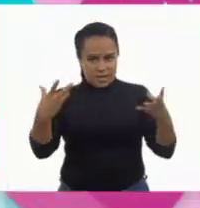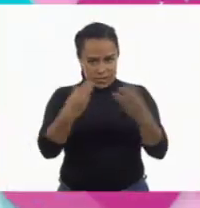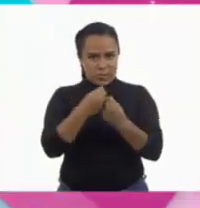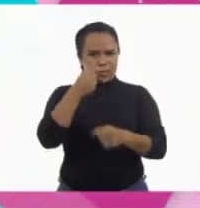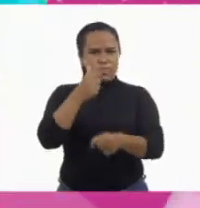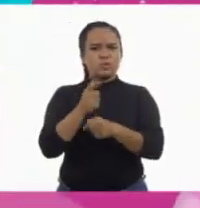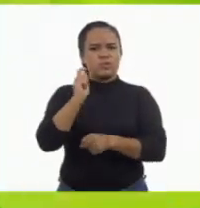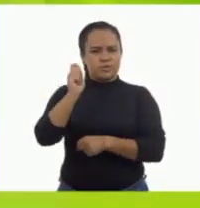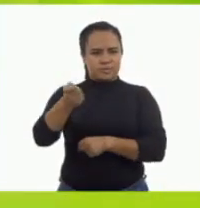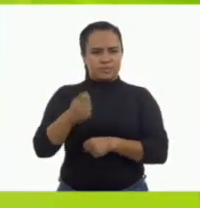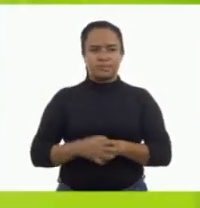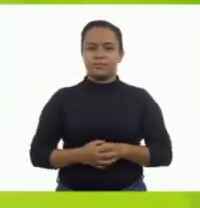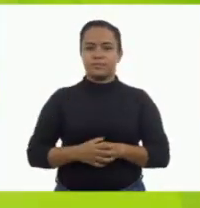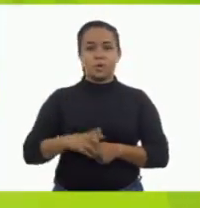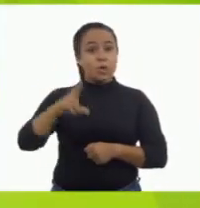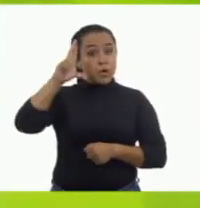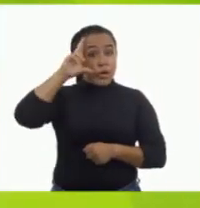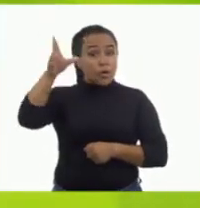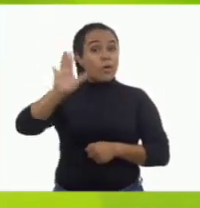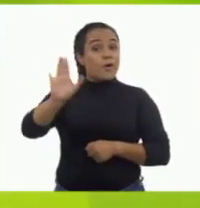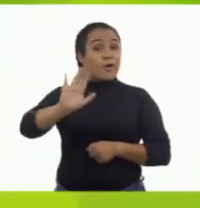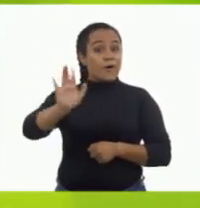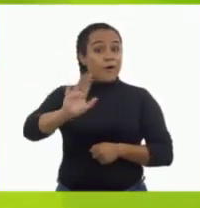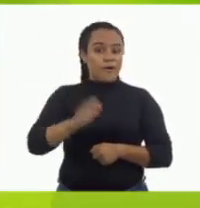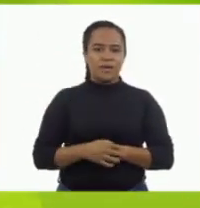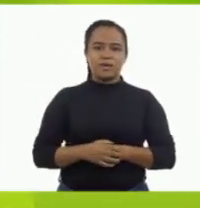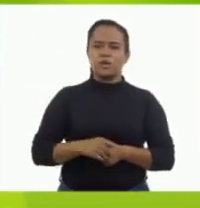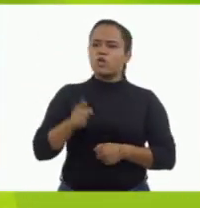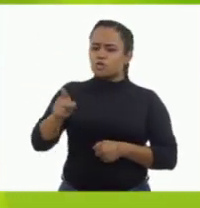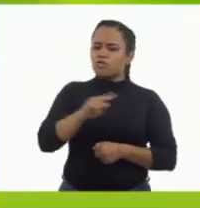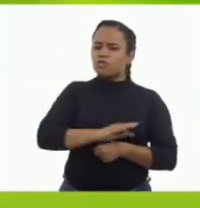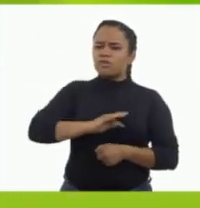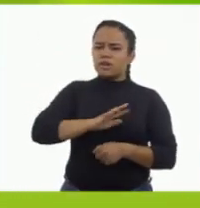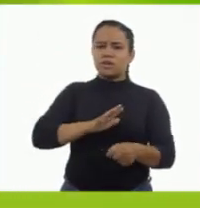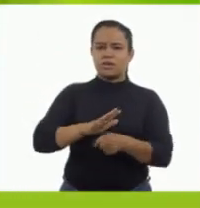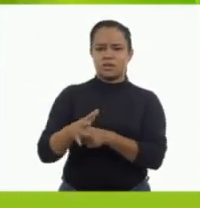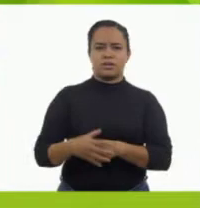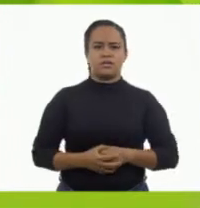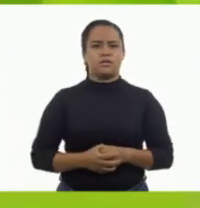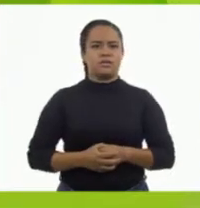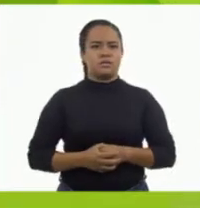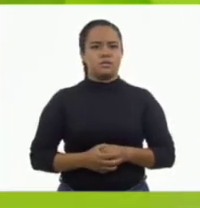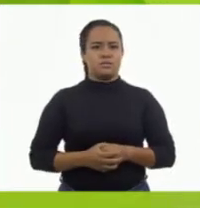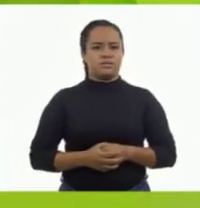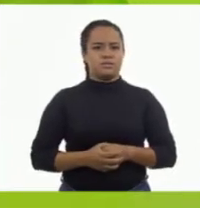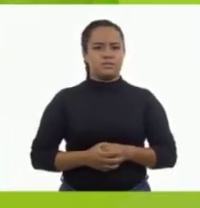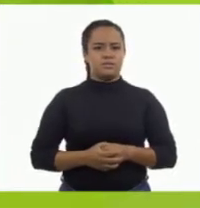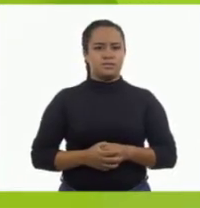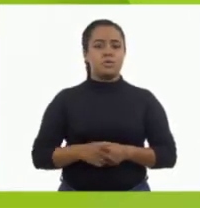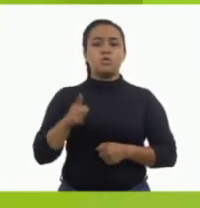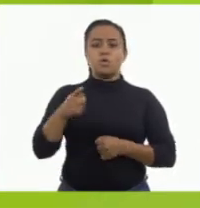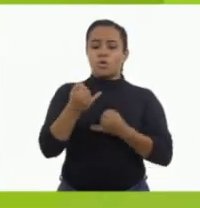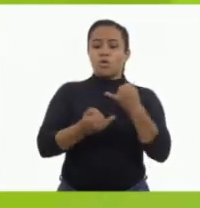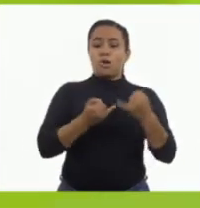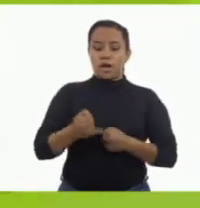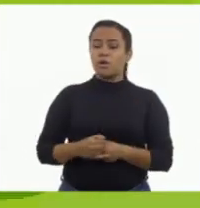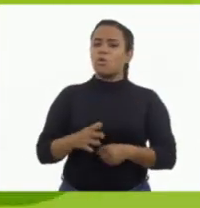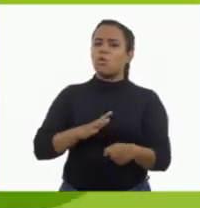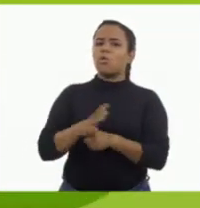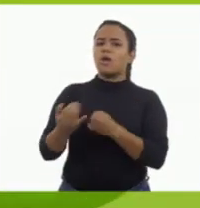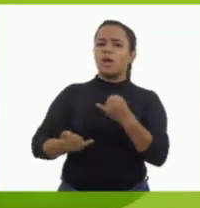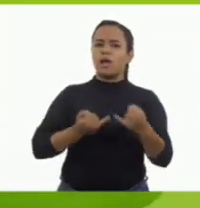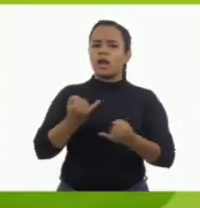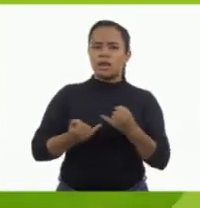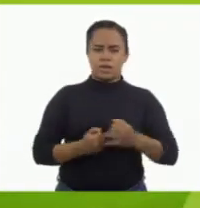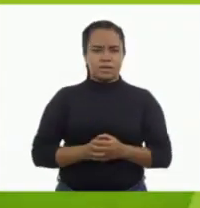juntos! ¡Hola! ¡Hola! ¿Qué te pone feliz? Un piano. ¿A qué te gusta jugar?